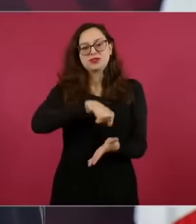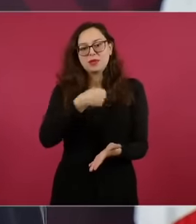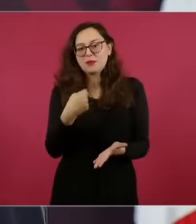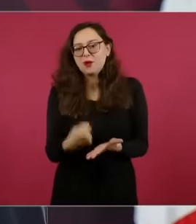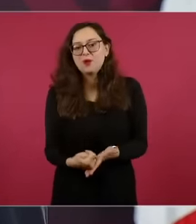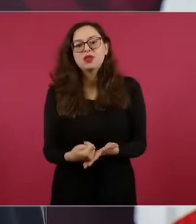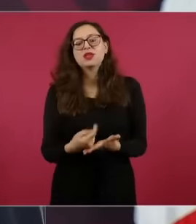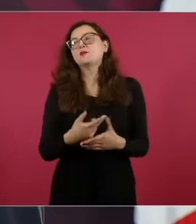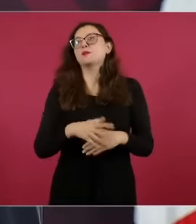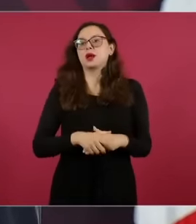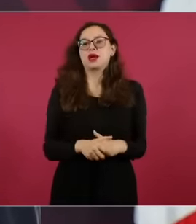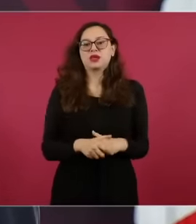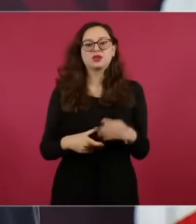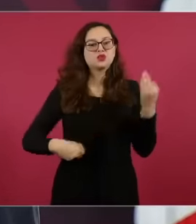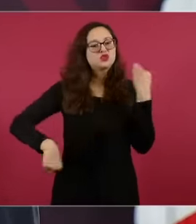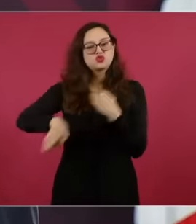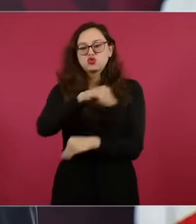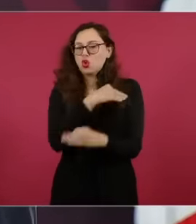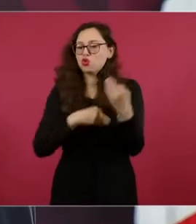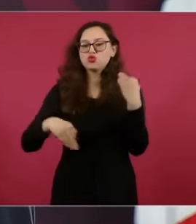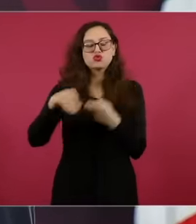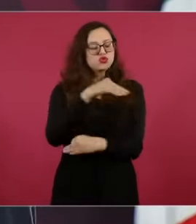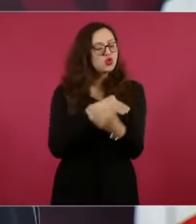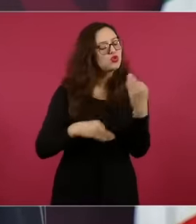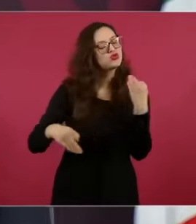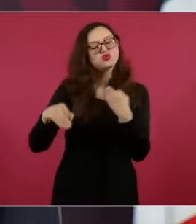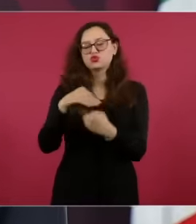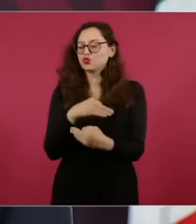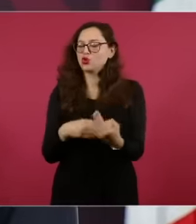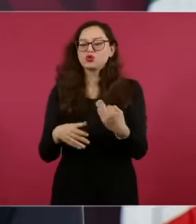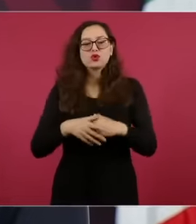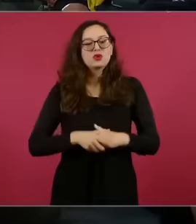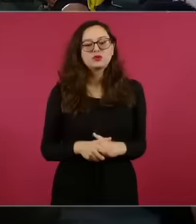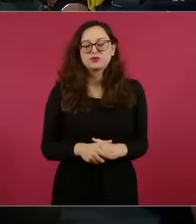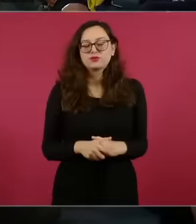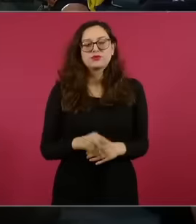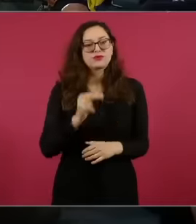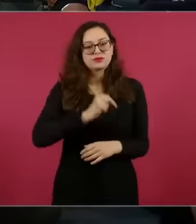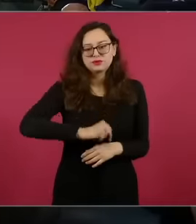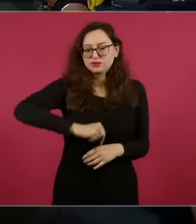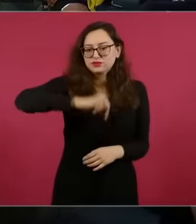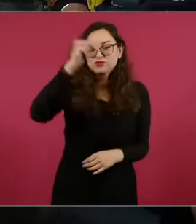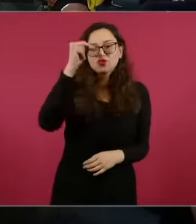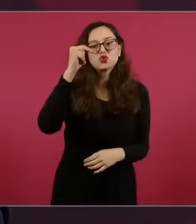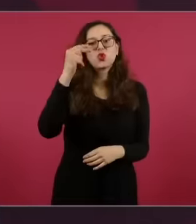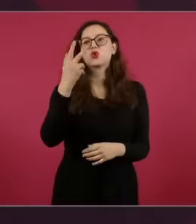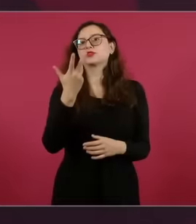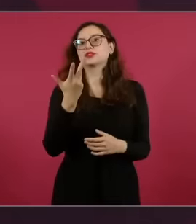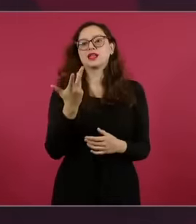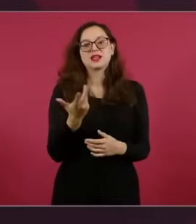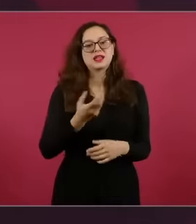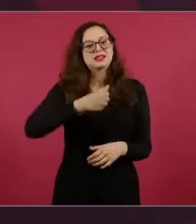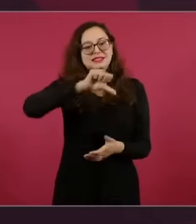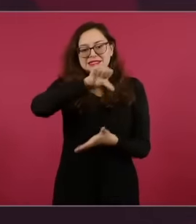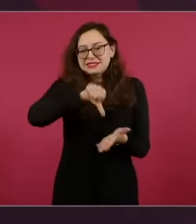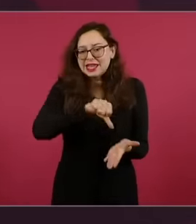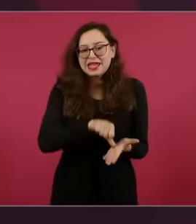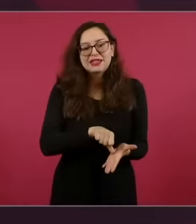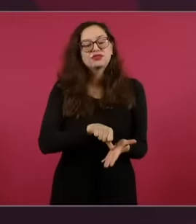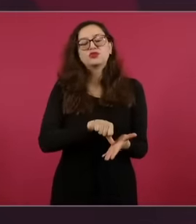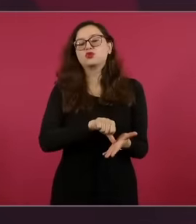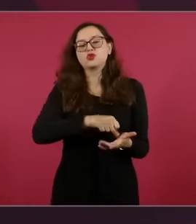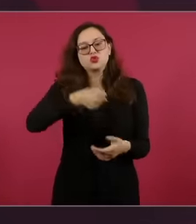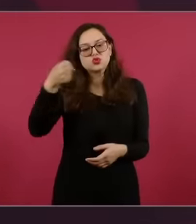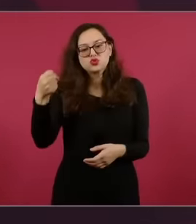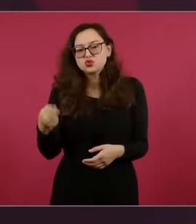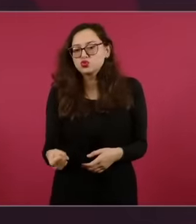Tamaulipas, todos los pueblos. Del norte de nuestro país, del centro,